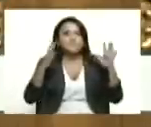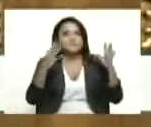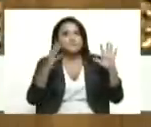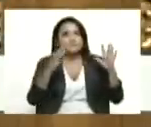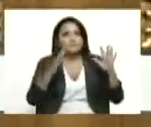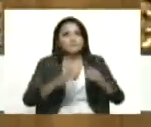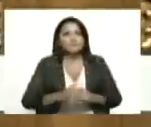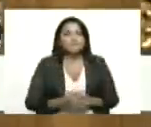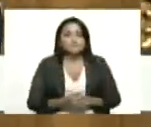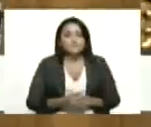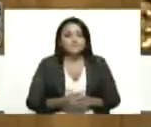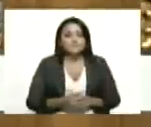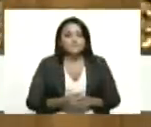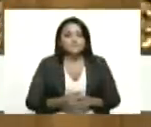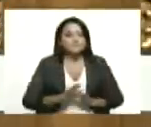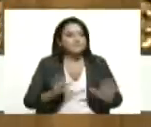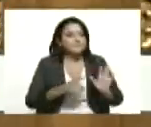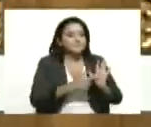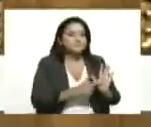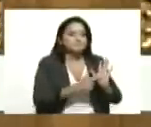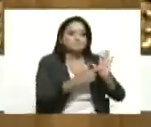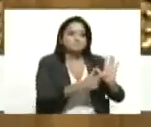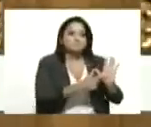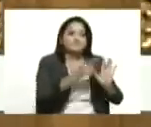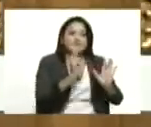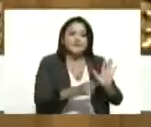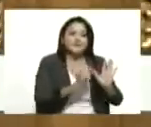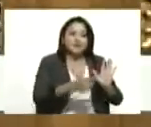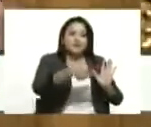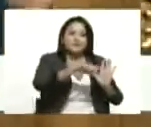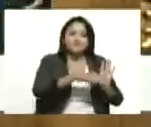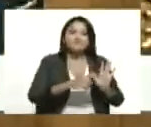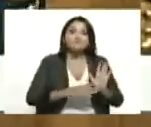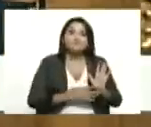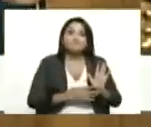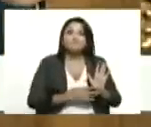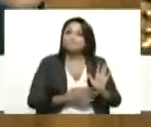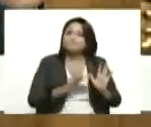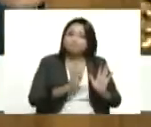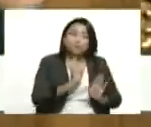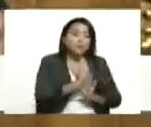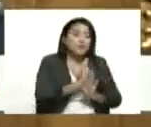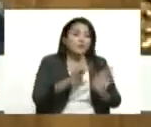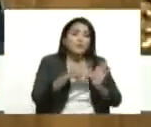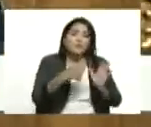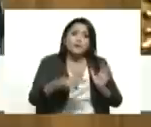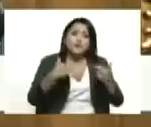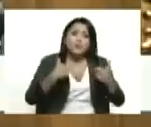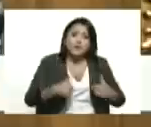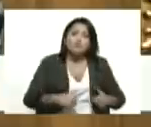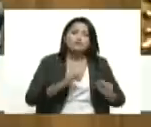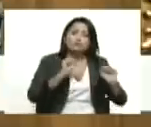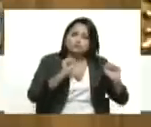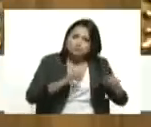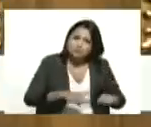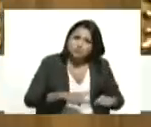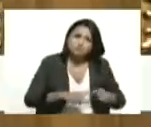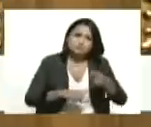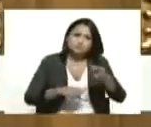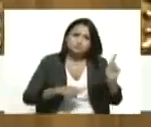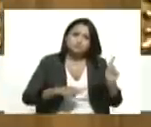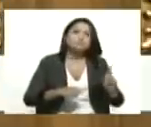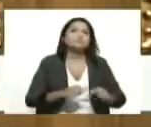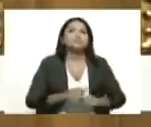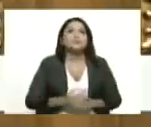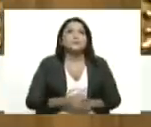Puestos a la orden de los tribunales, garantizándole todos sus derechos humanos. Todos sus derechos humanos.